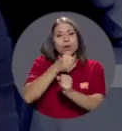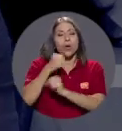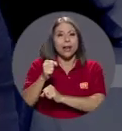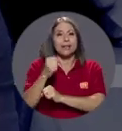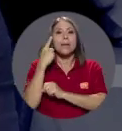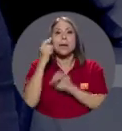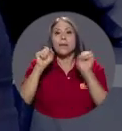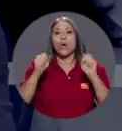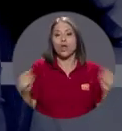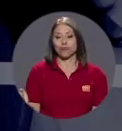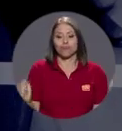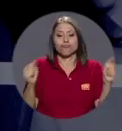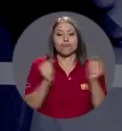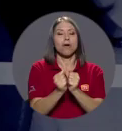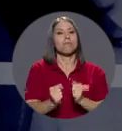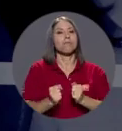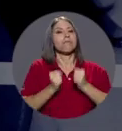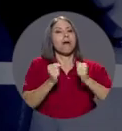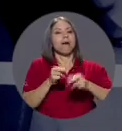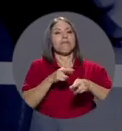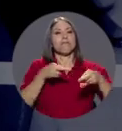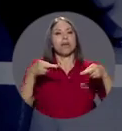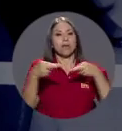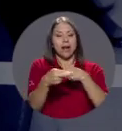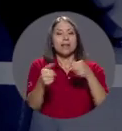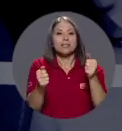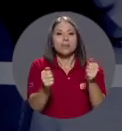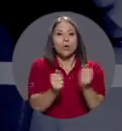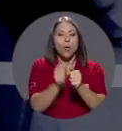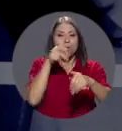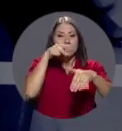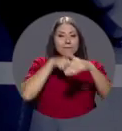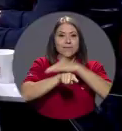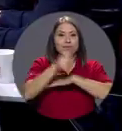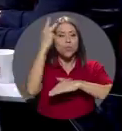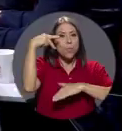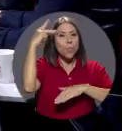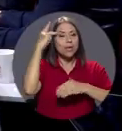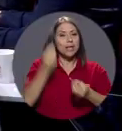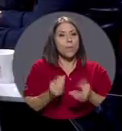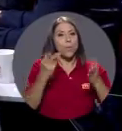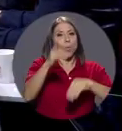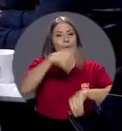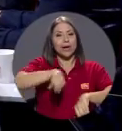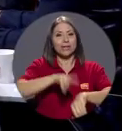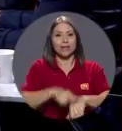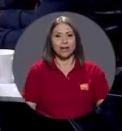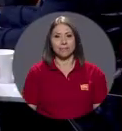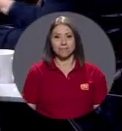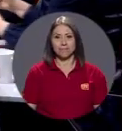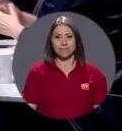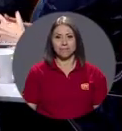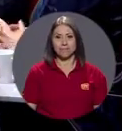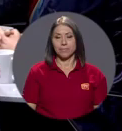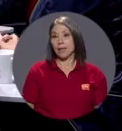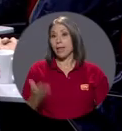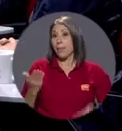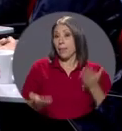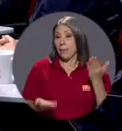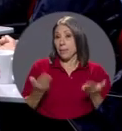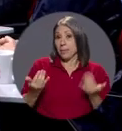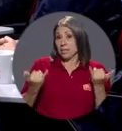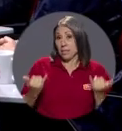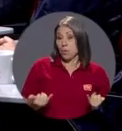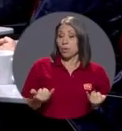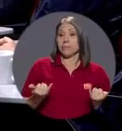los gobiernos locales para generar sinergias regionales bajo una visión de política pública nacional. Tal vez